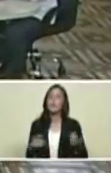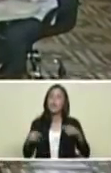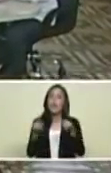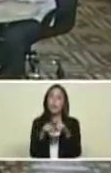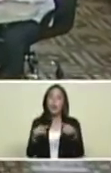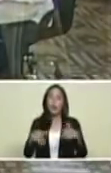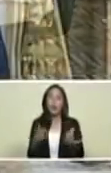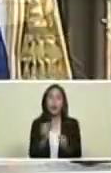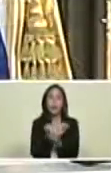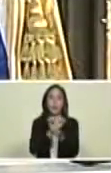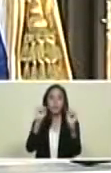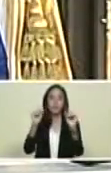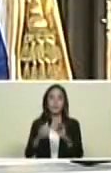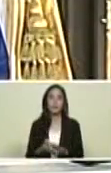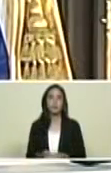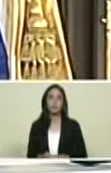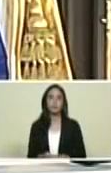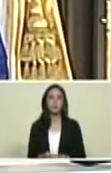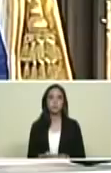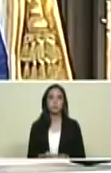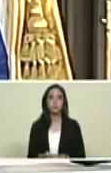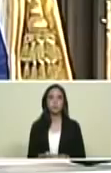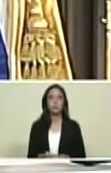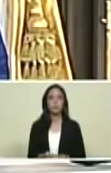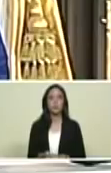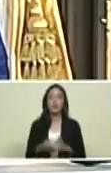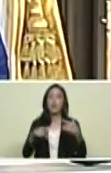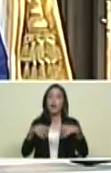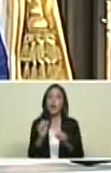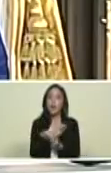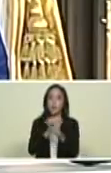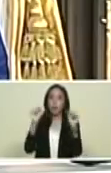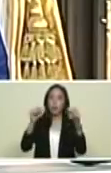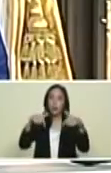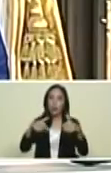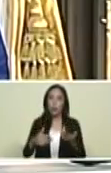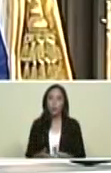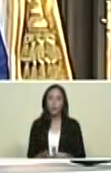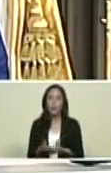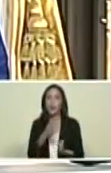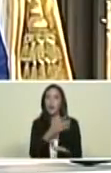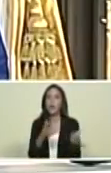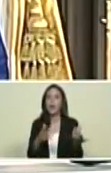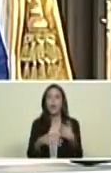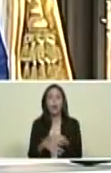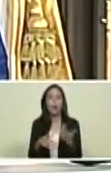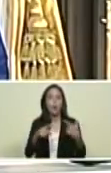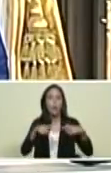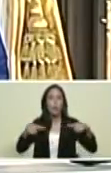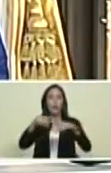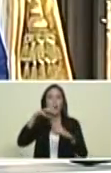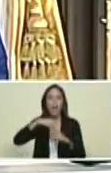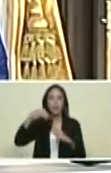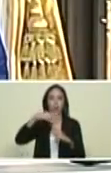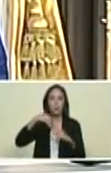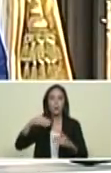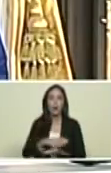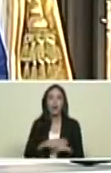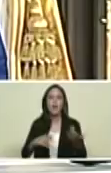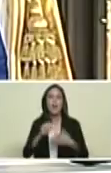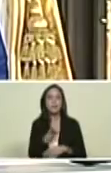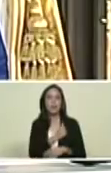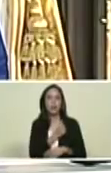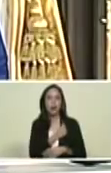estuvo en la primera transversal con novena de Altamira, municipio